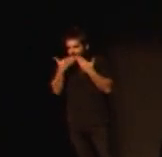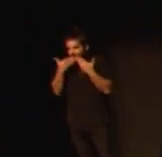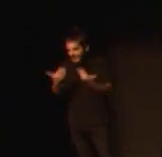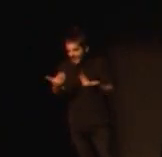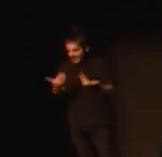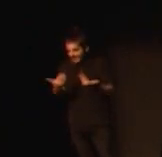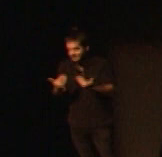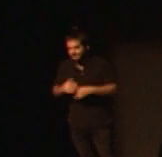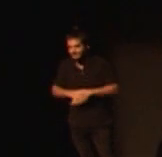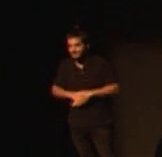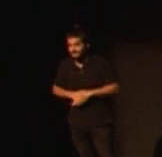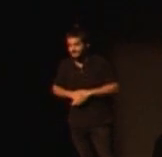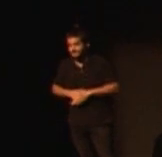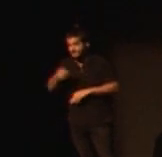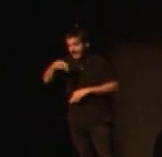acogernos